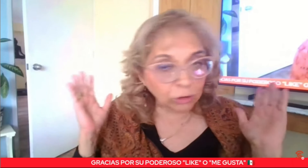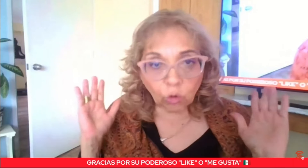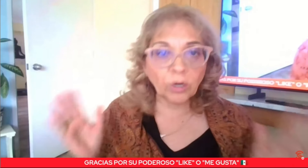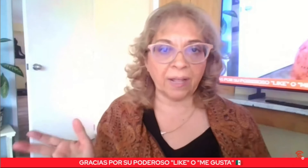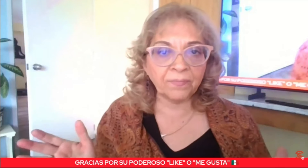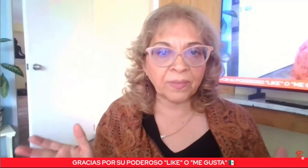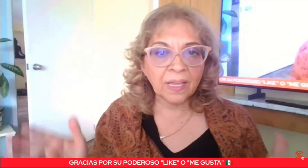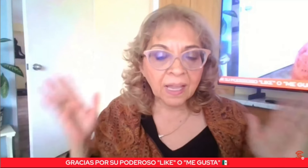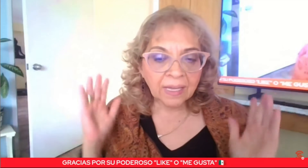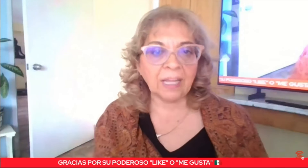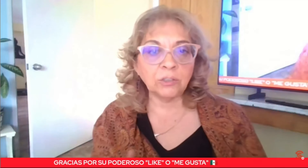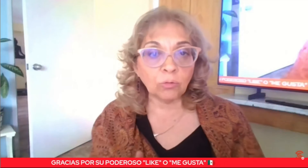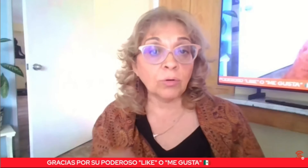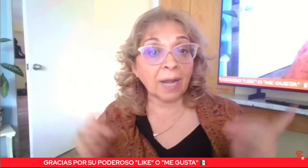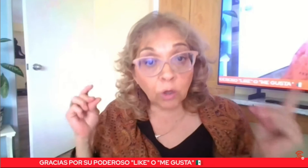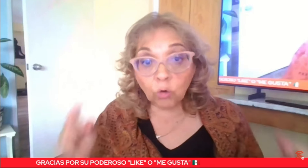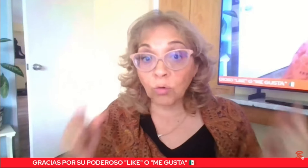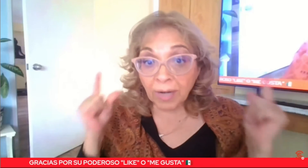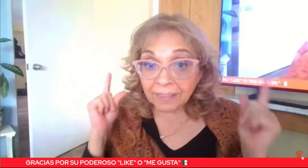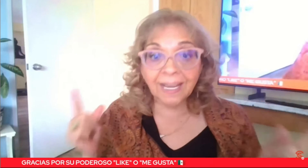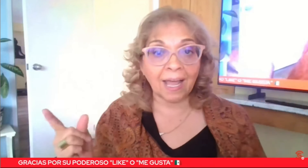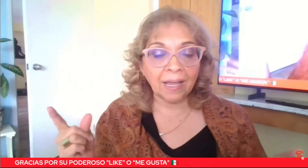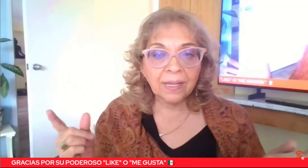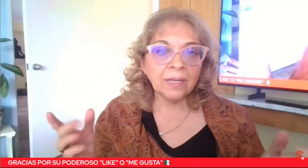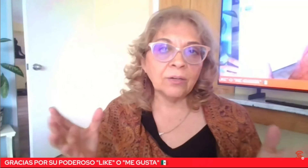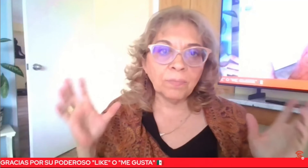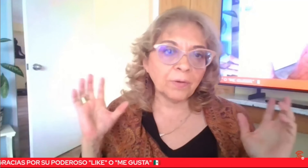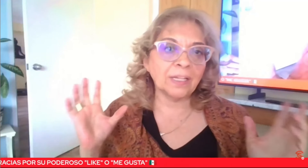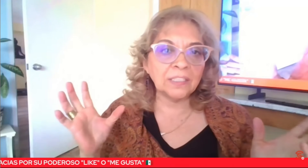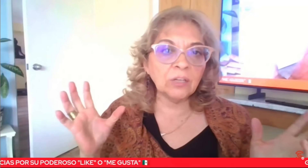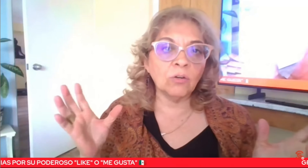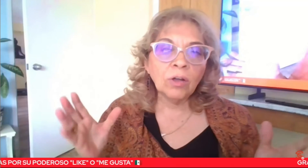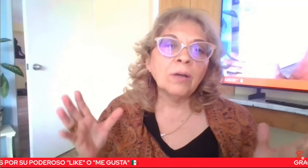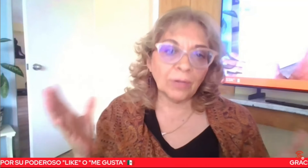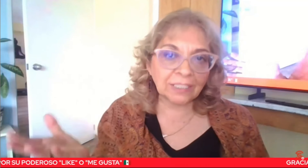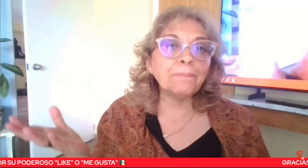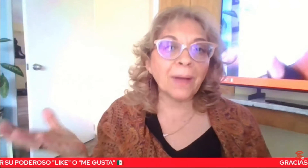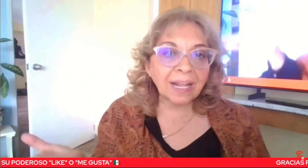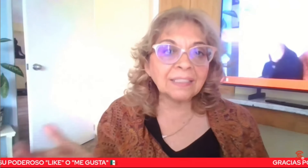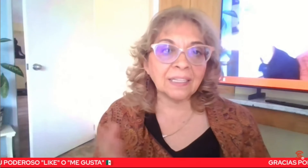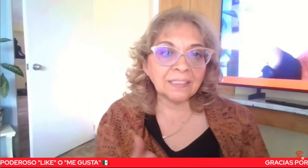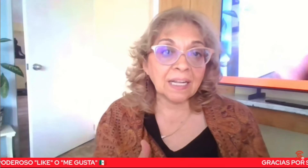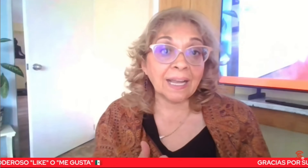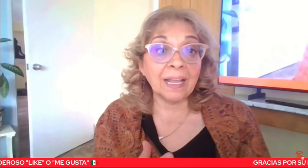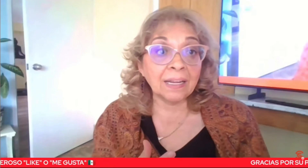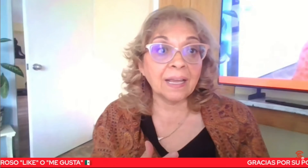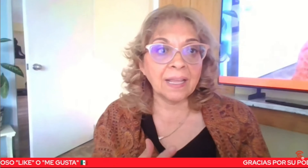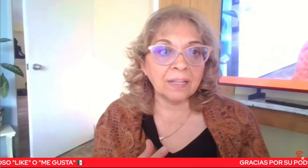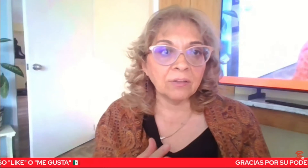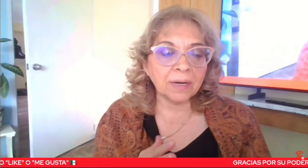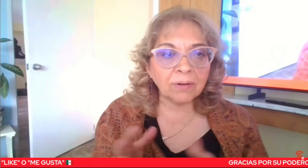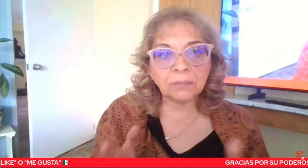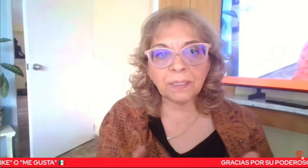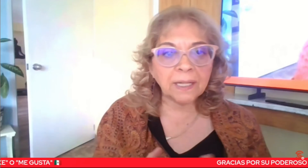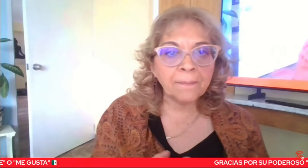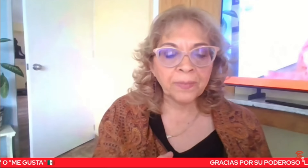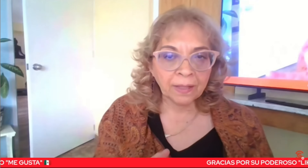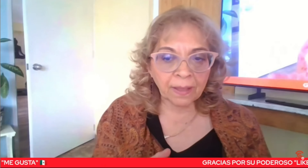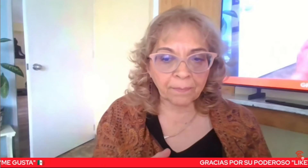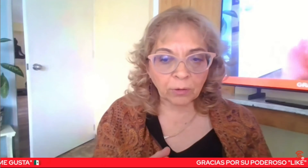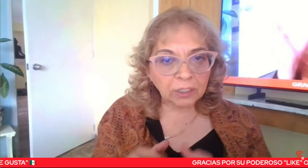rato. Es urgente que eso ocurra y ocurra ya, ¿no? Porque si no, pues sí parece, sin querer queriendo, ¿verdad?, una